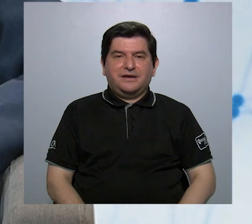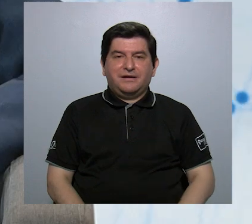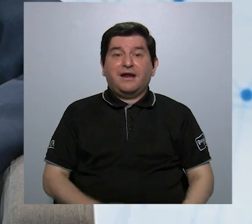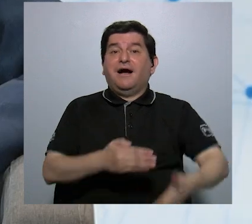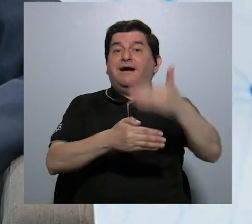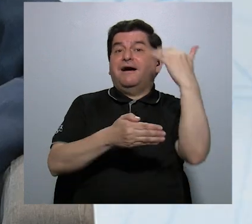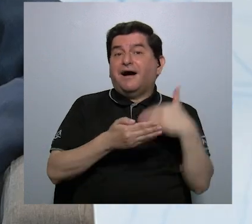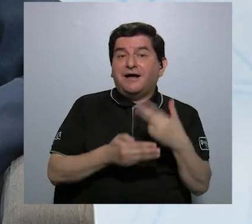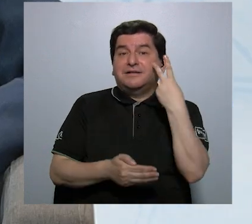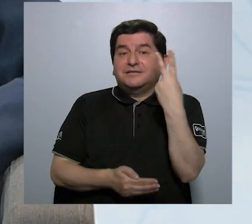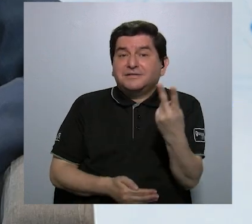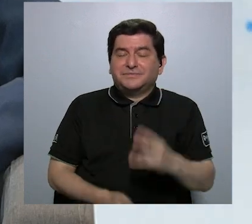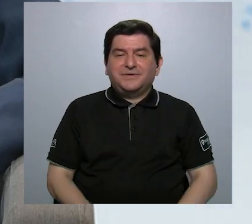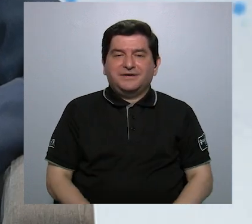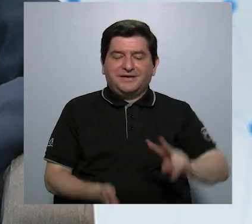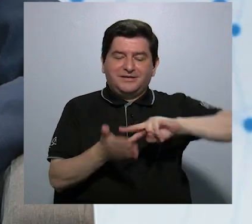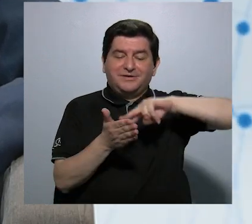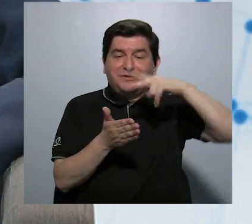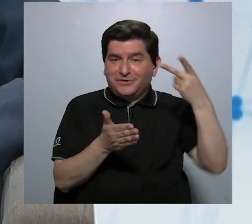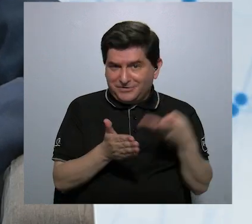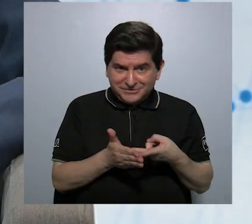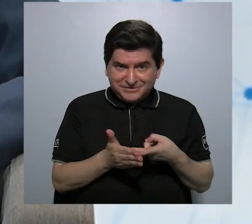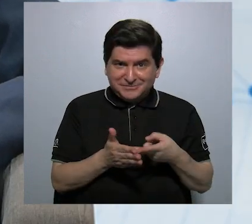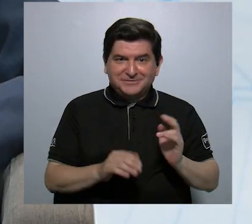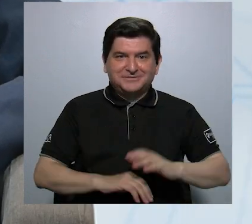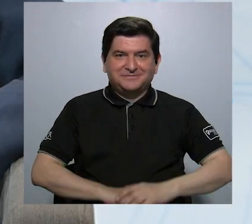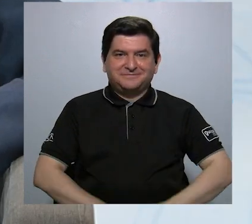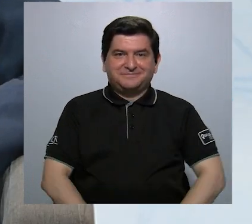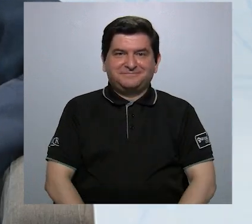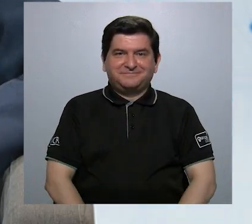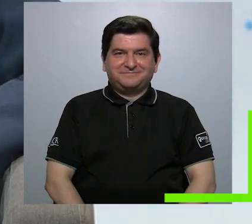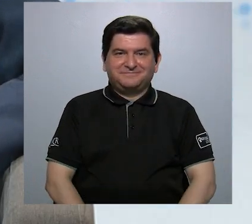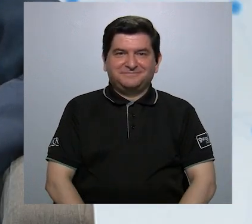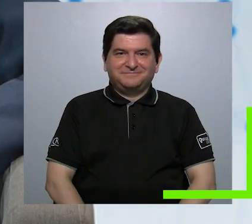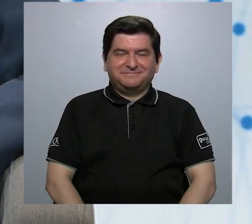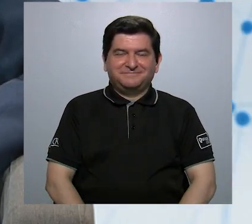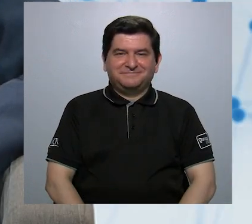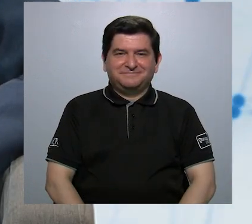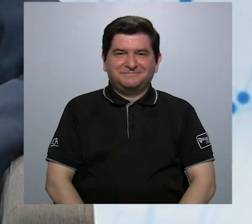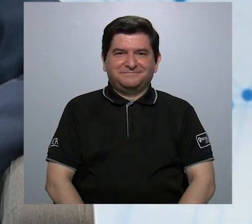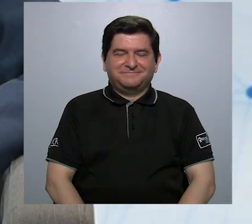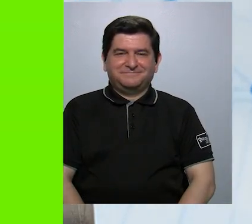UCR, no sin antes ver nuestra sección Conceptos.